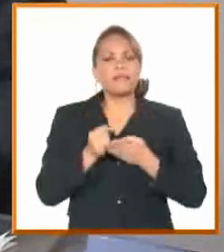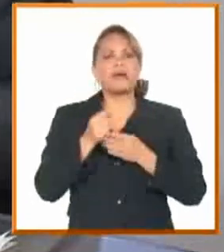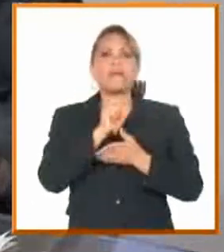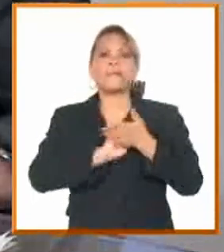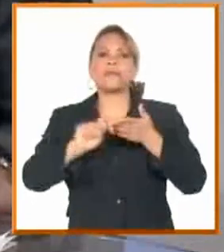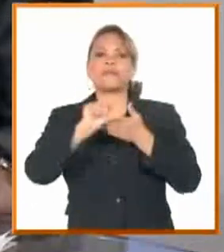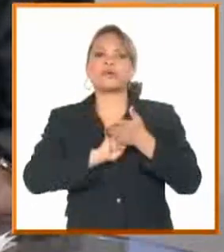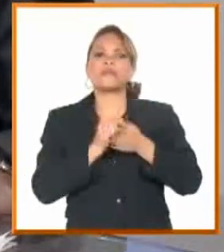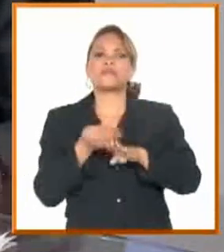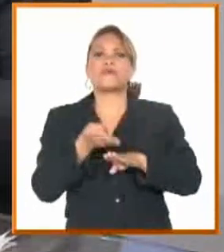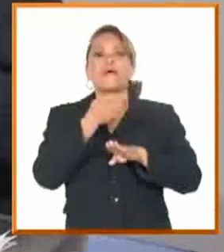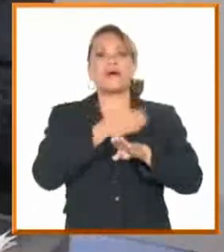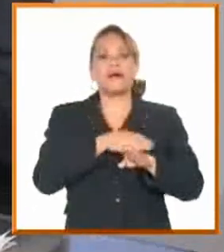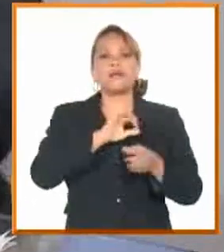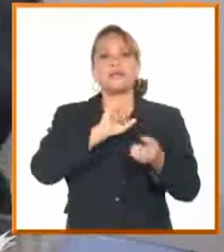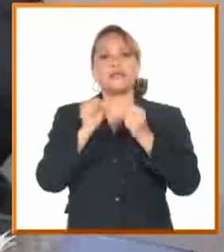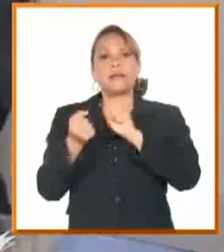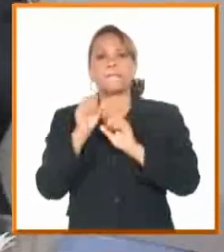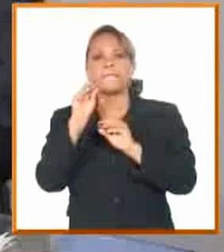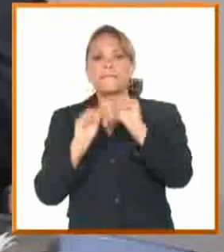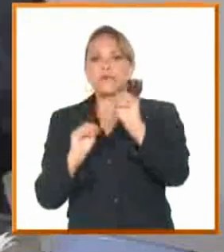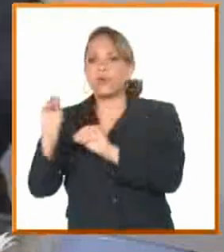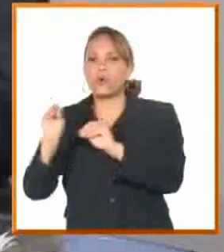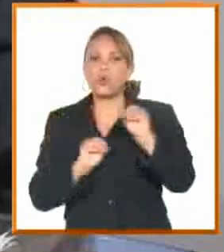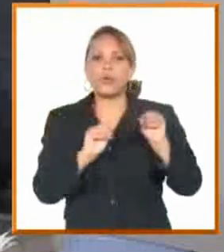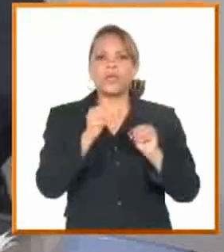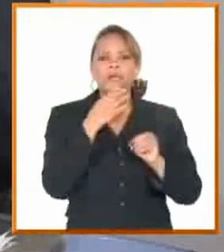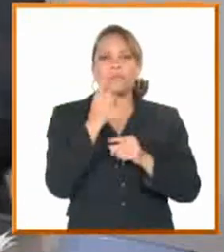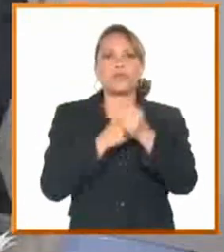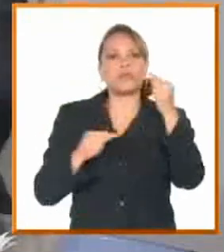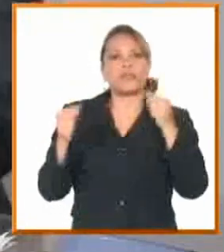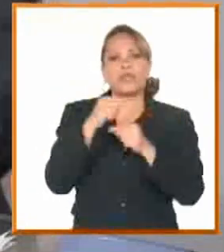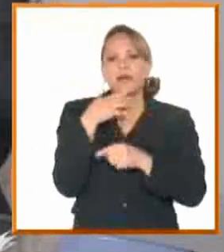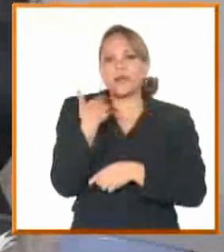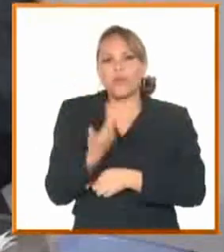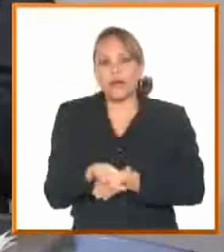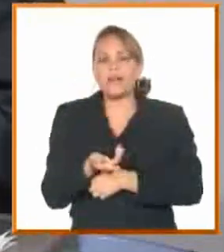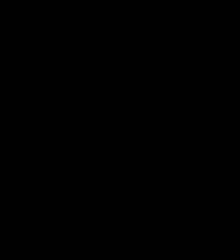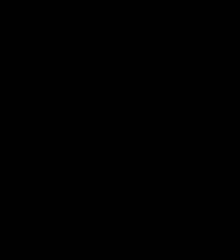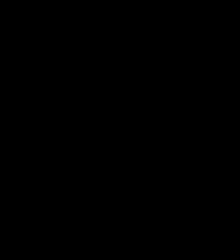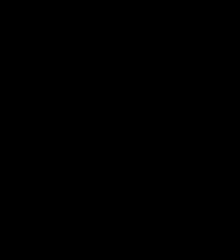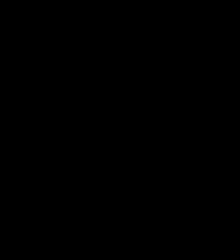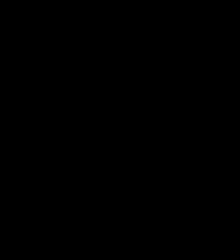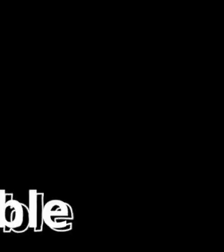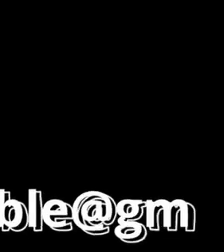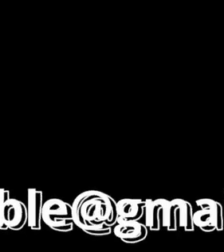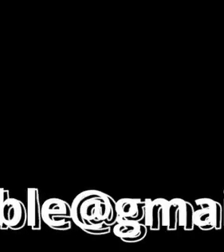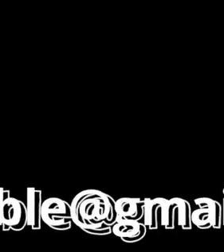planificación, adoptar las medidas y poder mover. Buscar las diferentes alternativas,